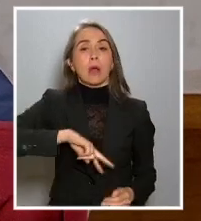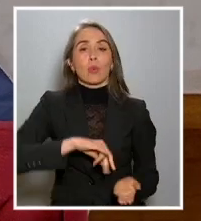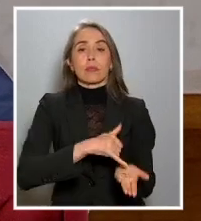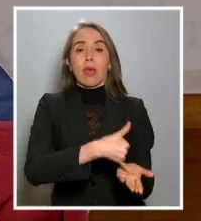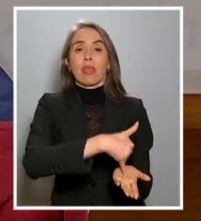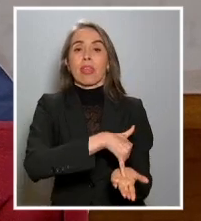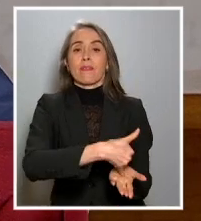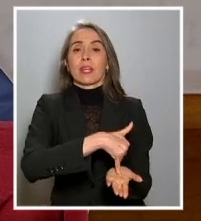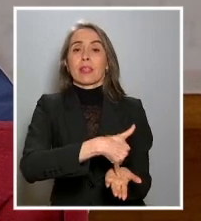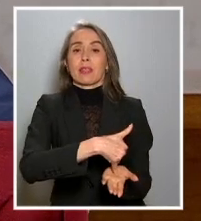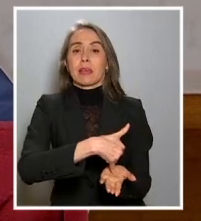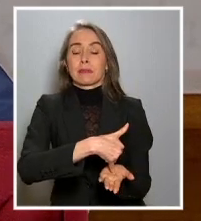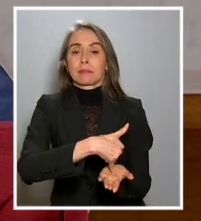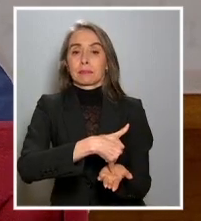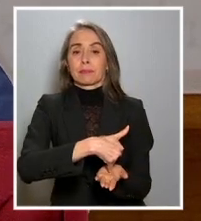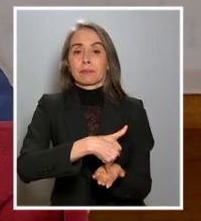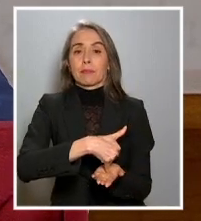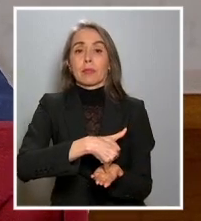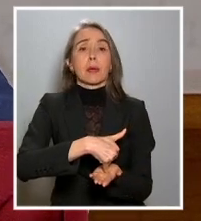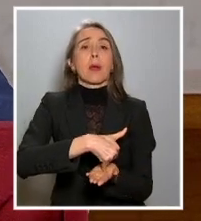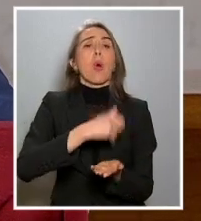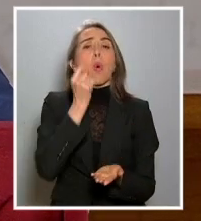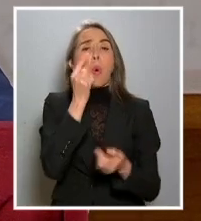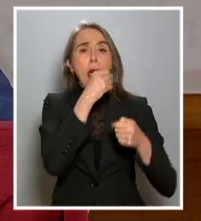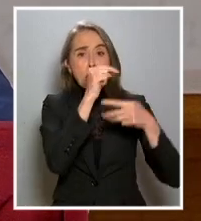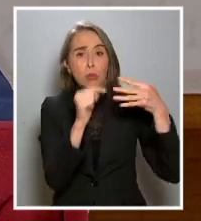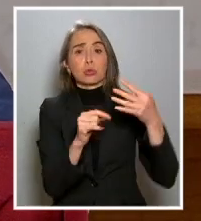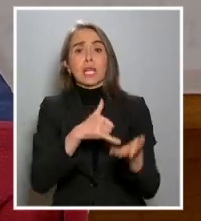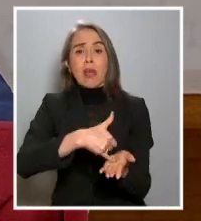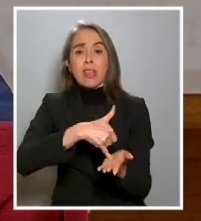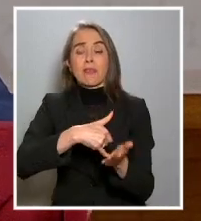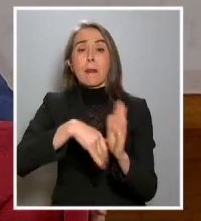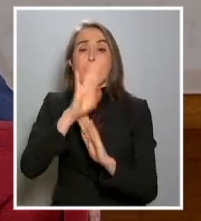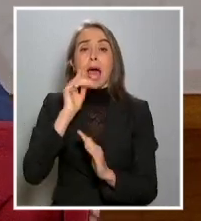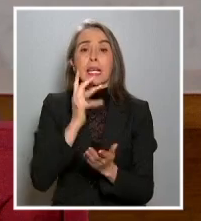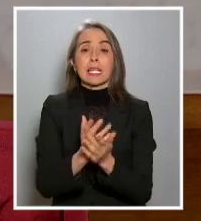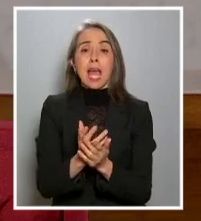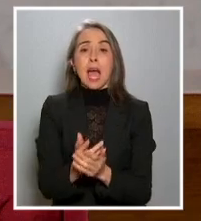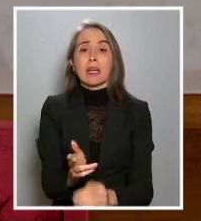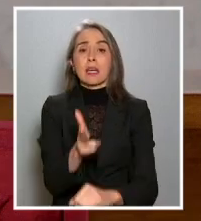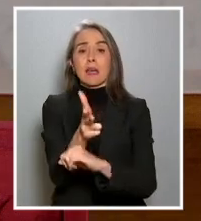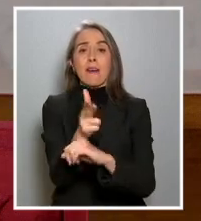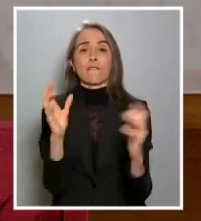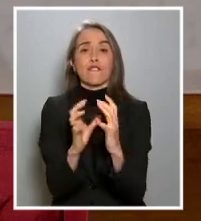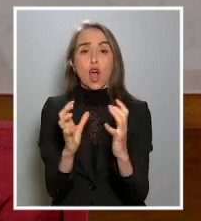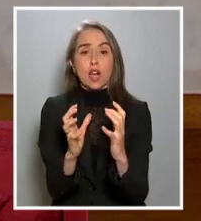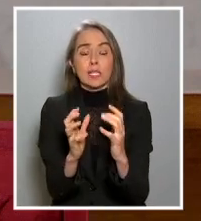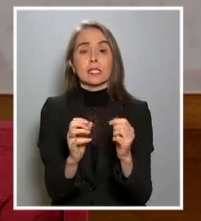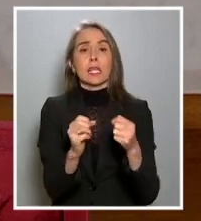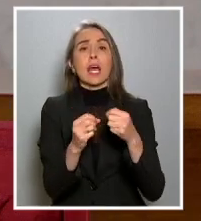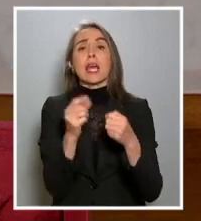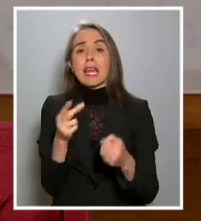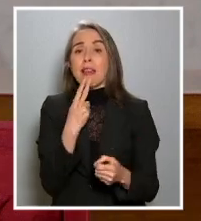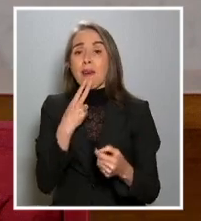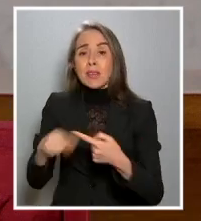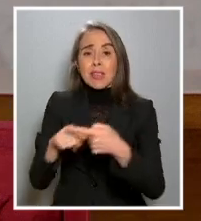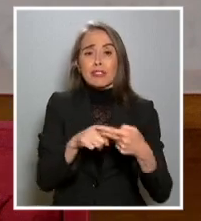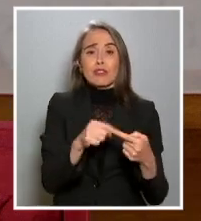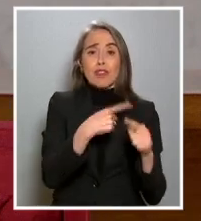debilidades. La mayor de ellas es la presencia de la violencia en muchos ámbitos de la vida